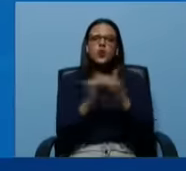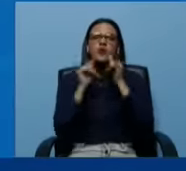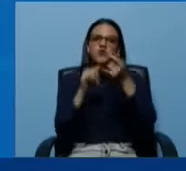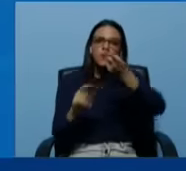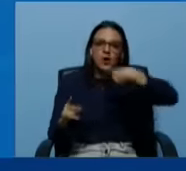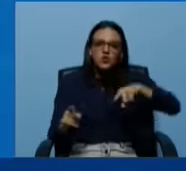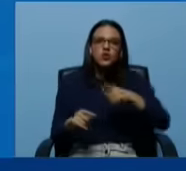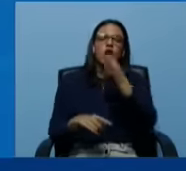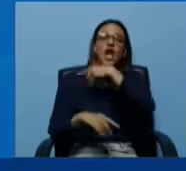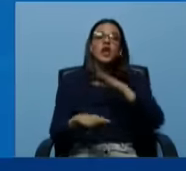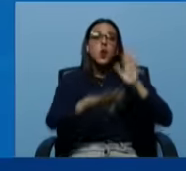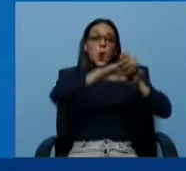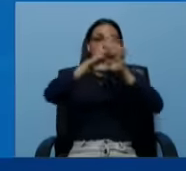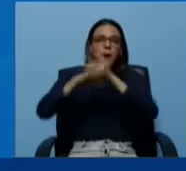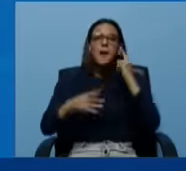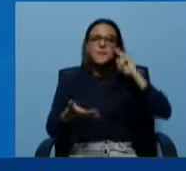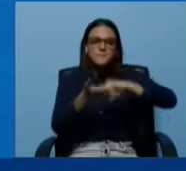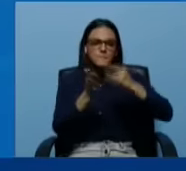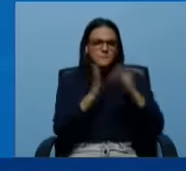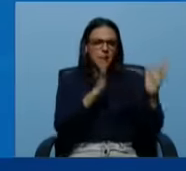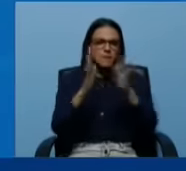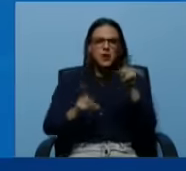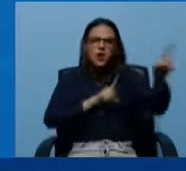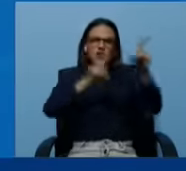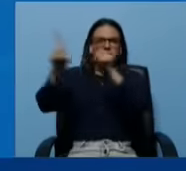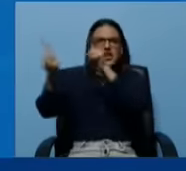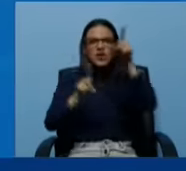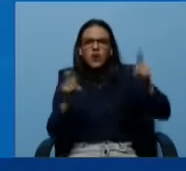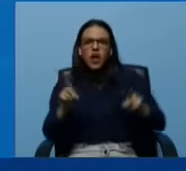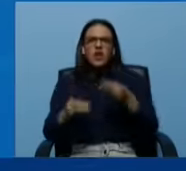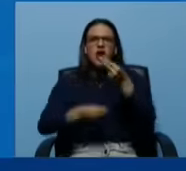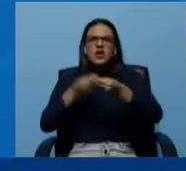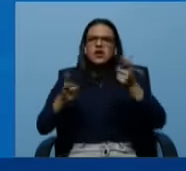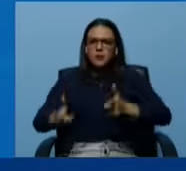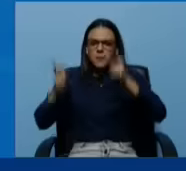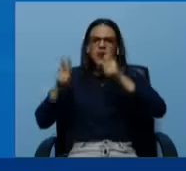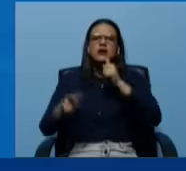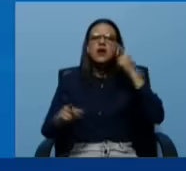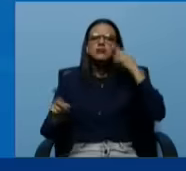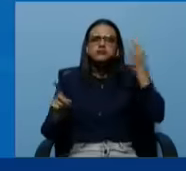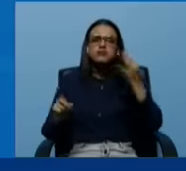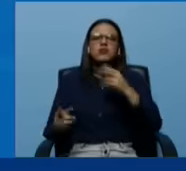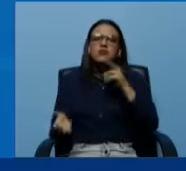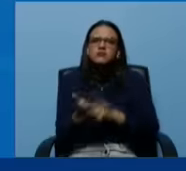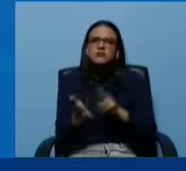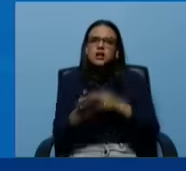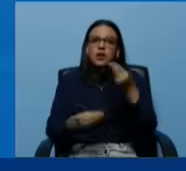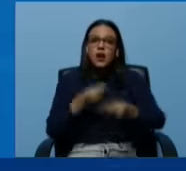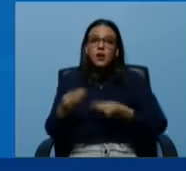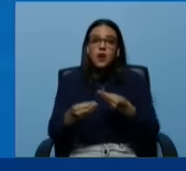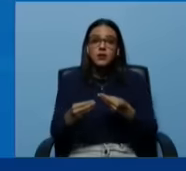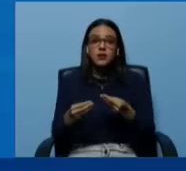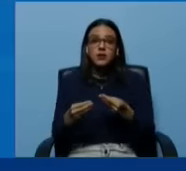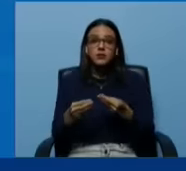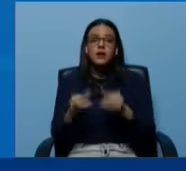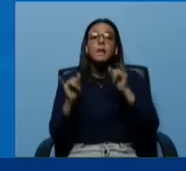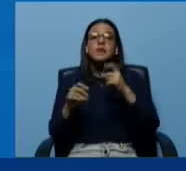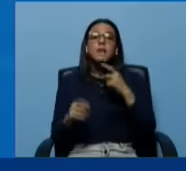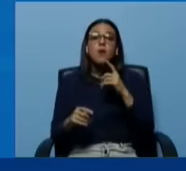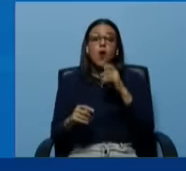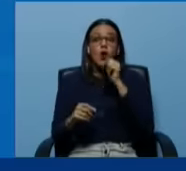Anunciado, preparado, dirigido, avalado y reconocido como tal por el gobierno de Estados